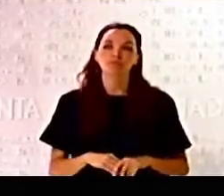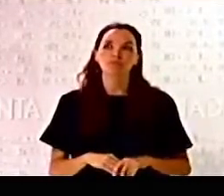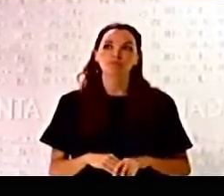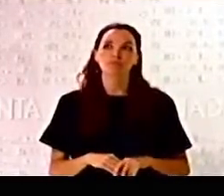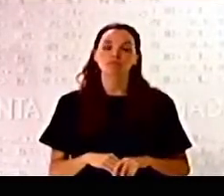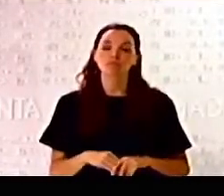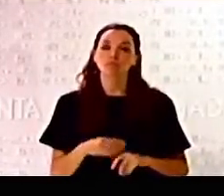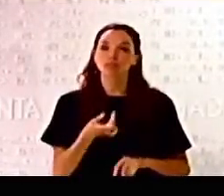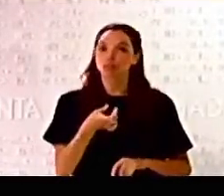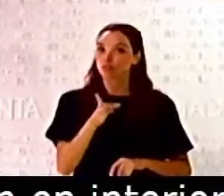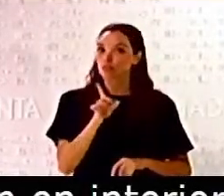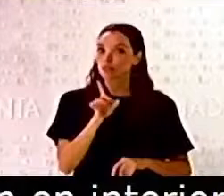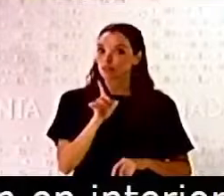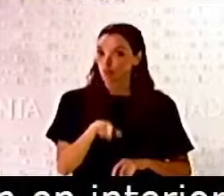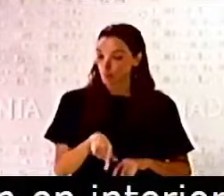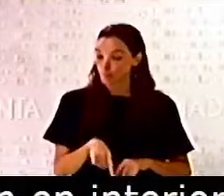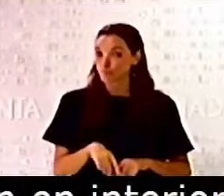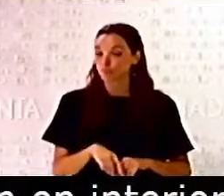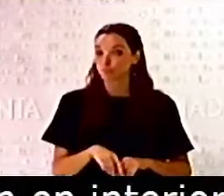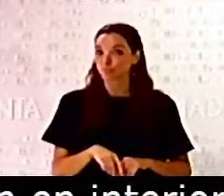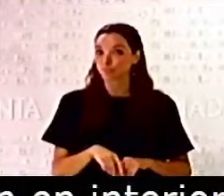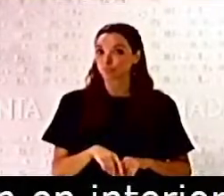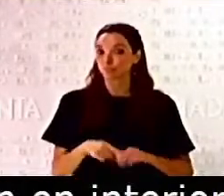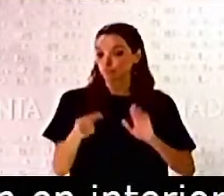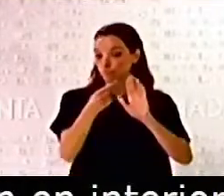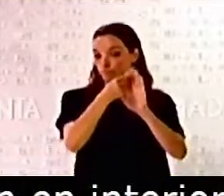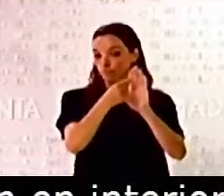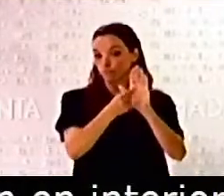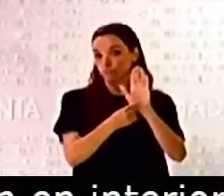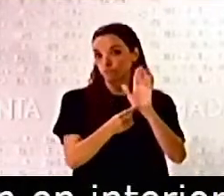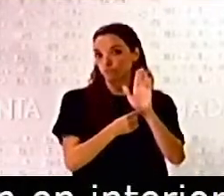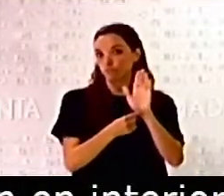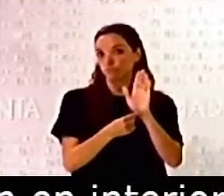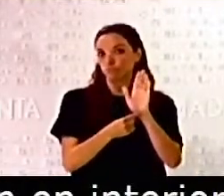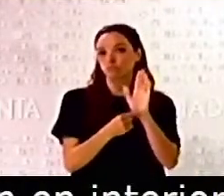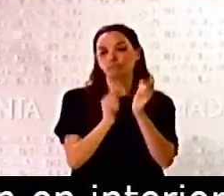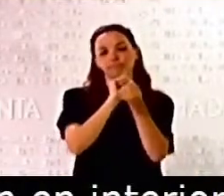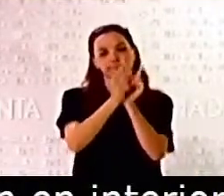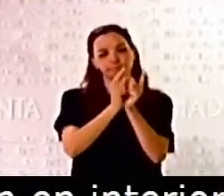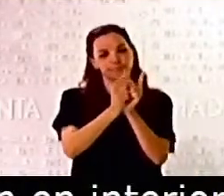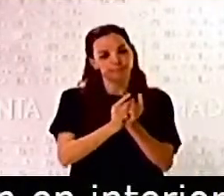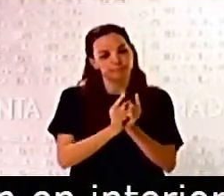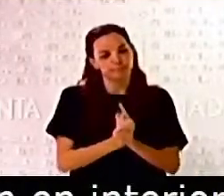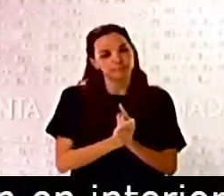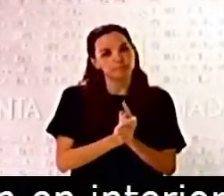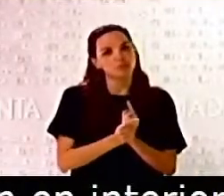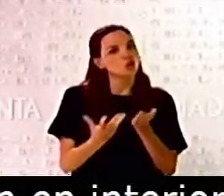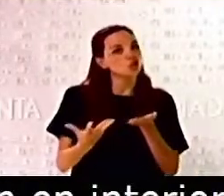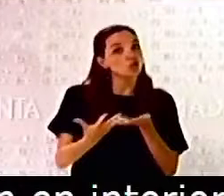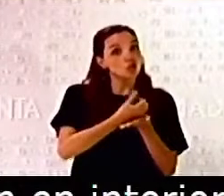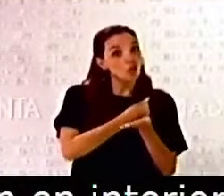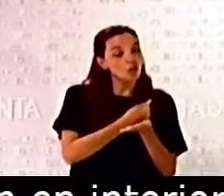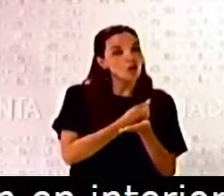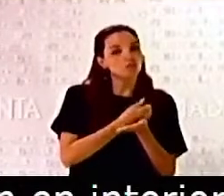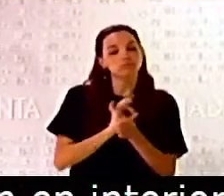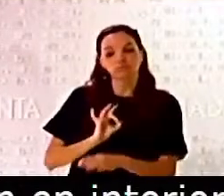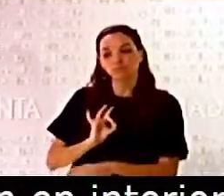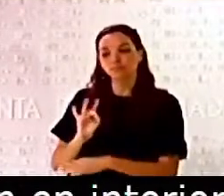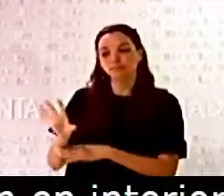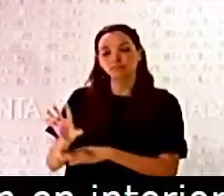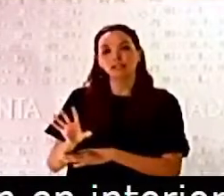De la misma forma, todas esas medidas se han pasado y se les ha propuesto al Tribunal Superior de